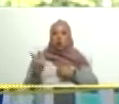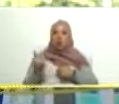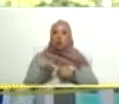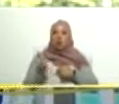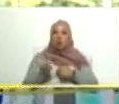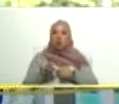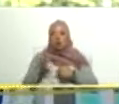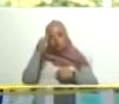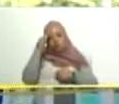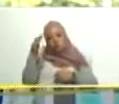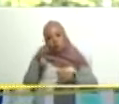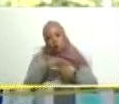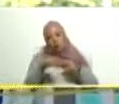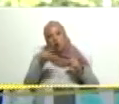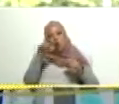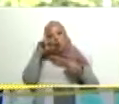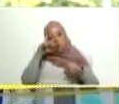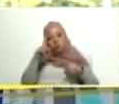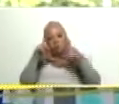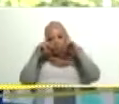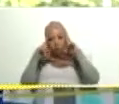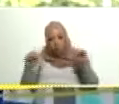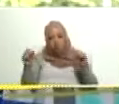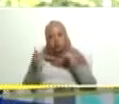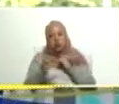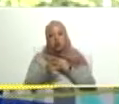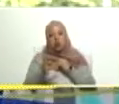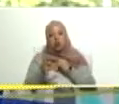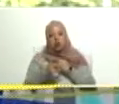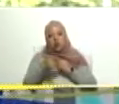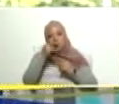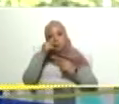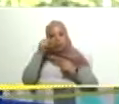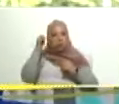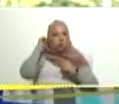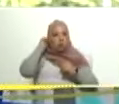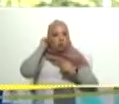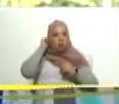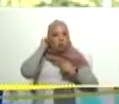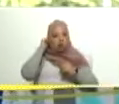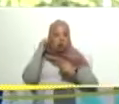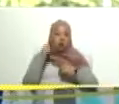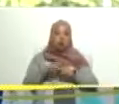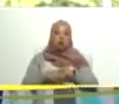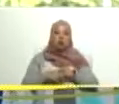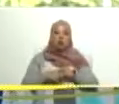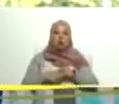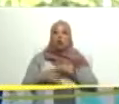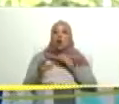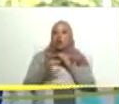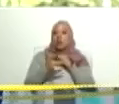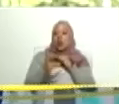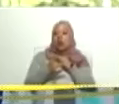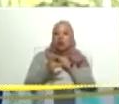Mi saludo a todos los profesionales, las profesionales, los técnicos y las técnicos del